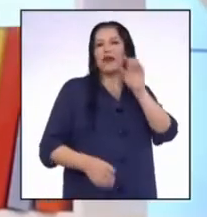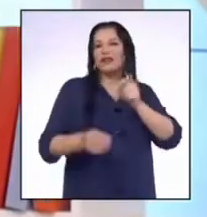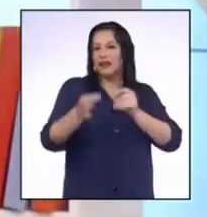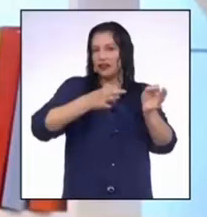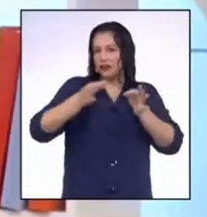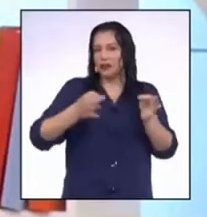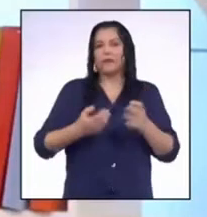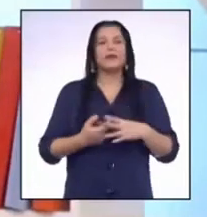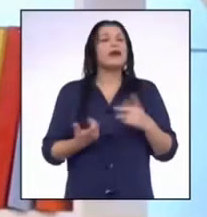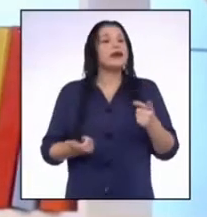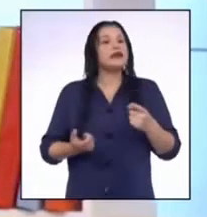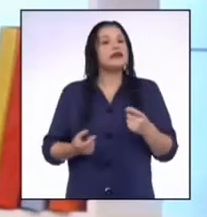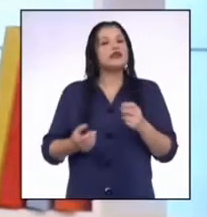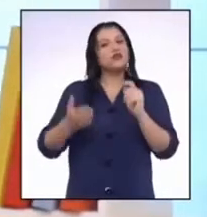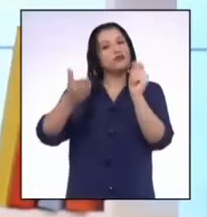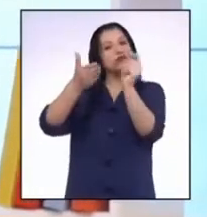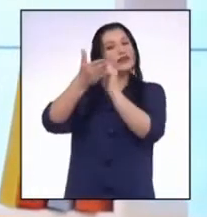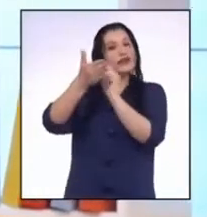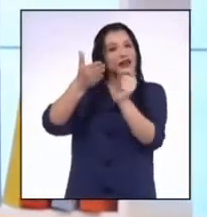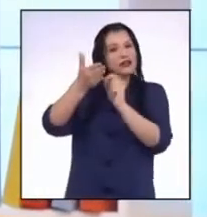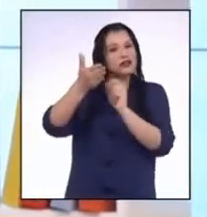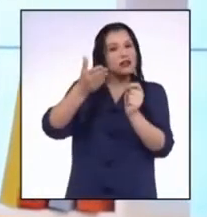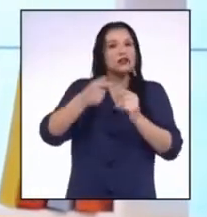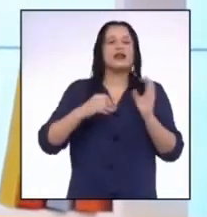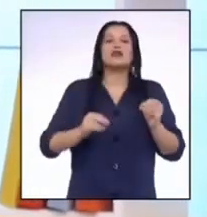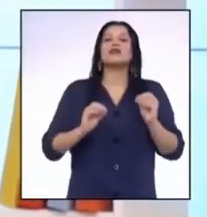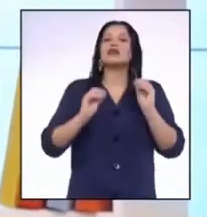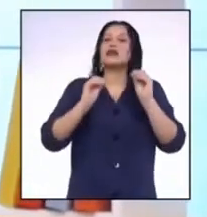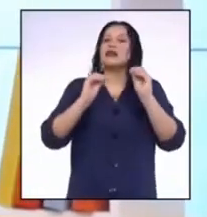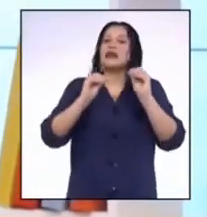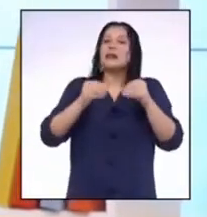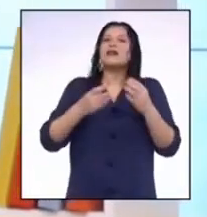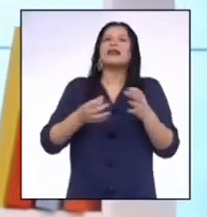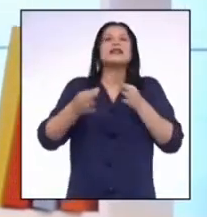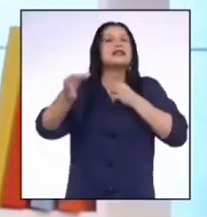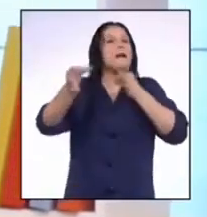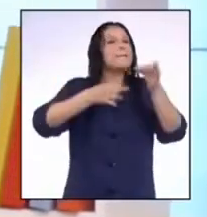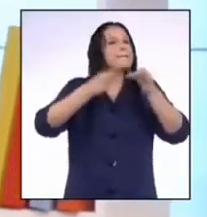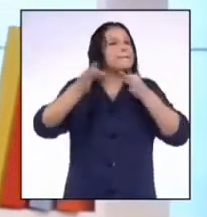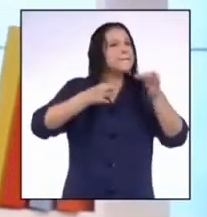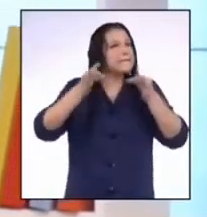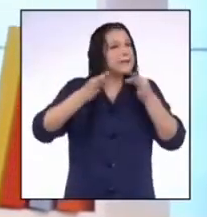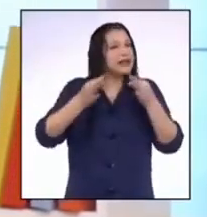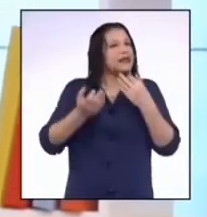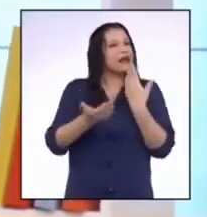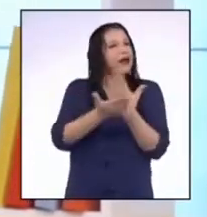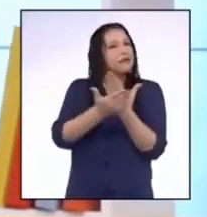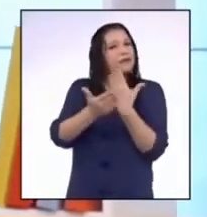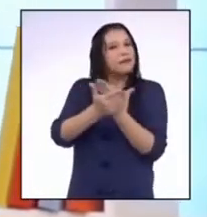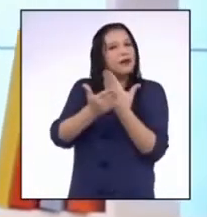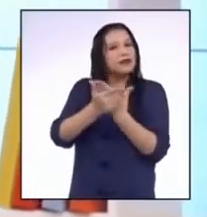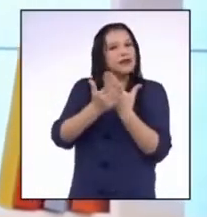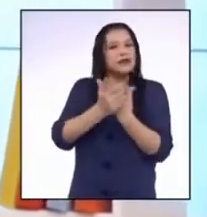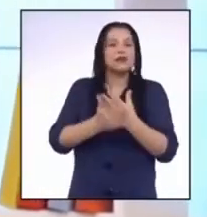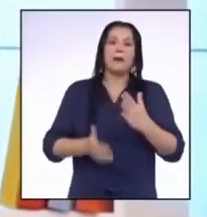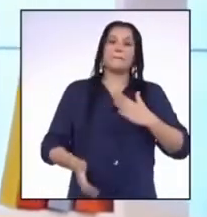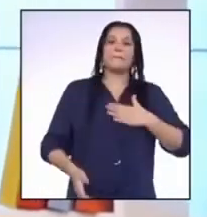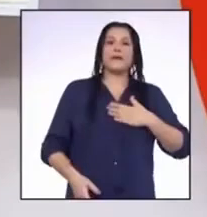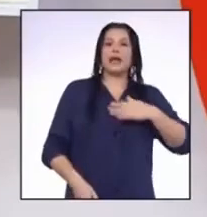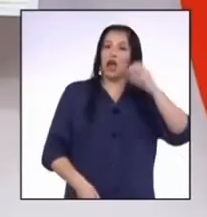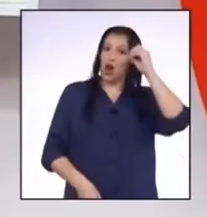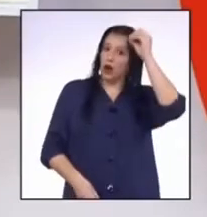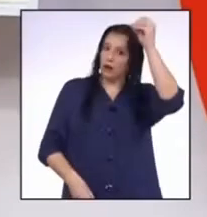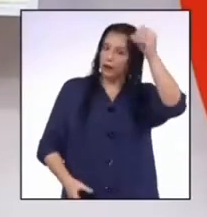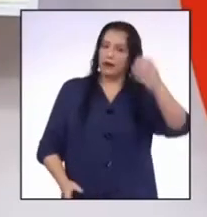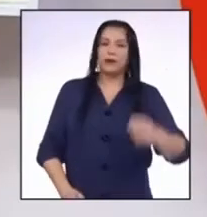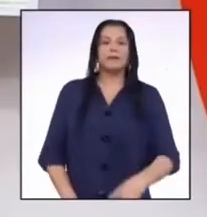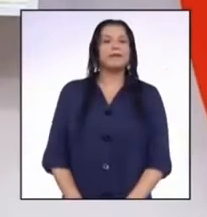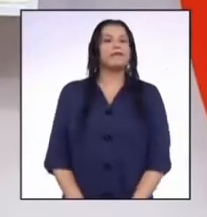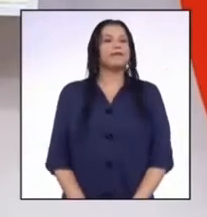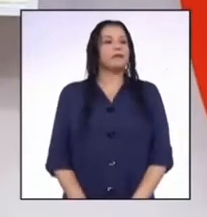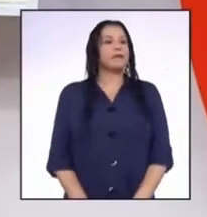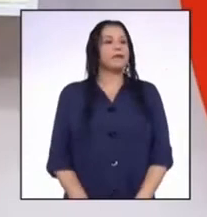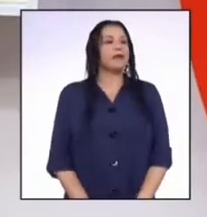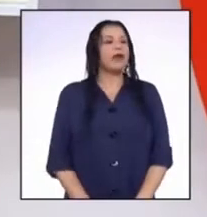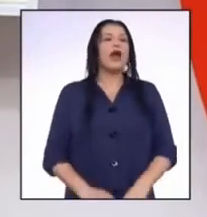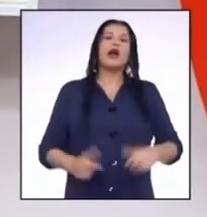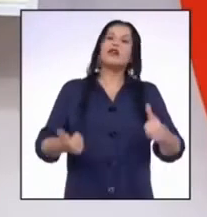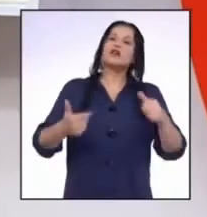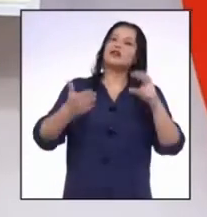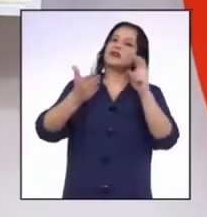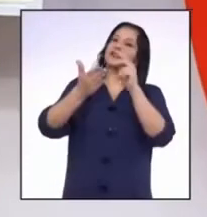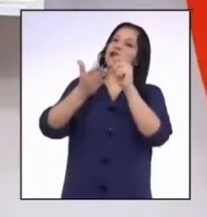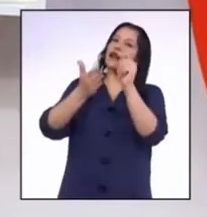lo dice. Son textos en los que se tiene que argumentar con la finalidad de dar nuestro punto de vista. Entonces, ¿el